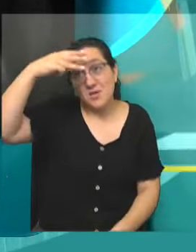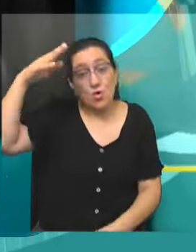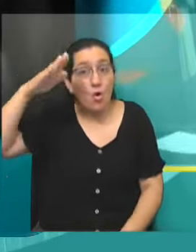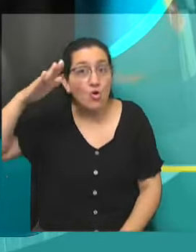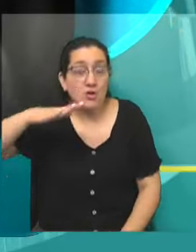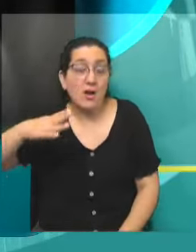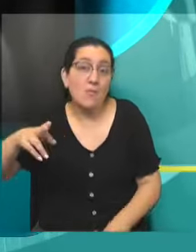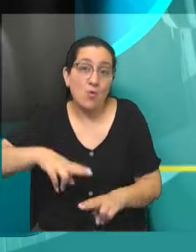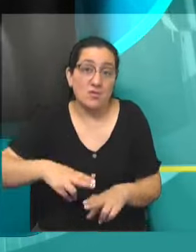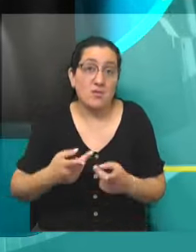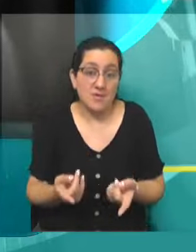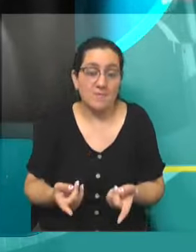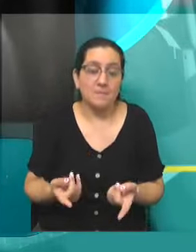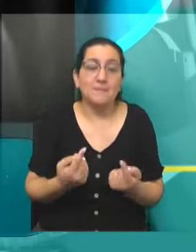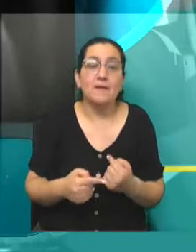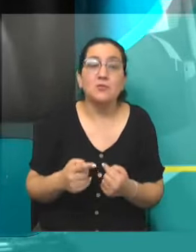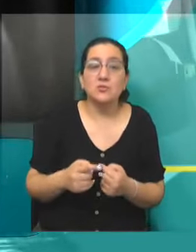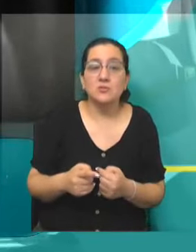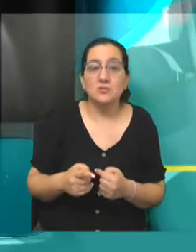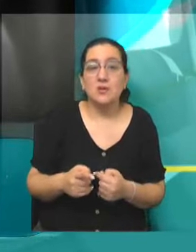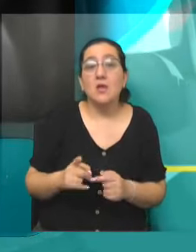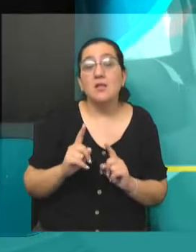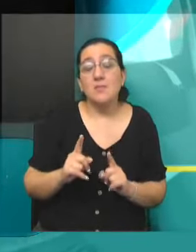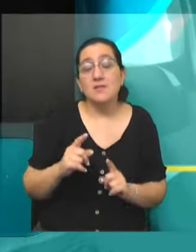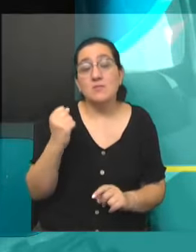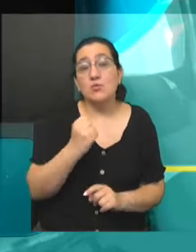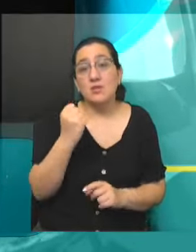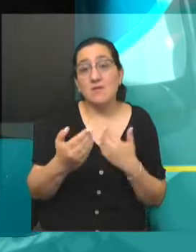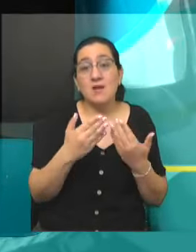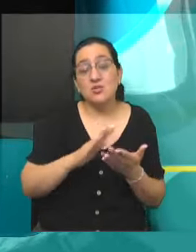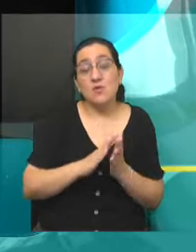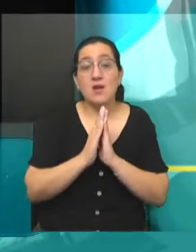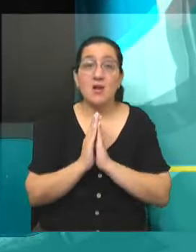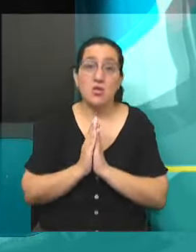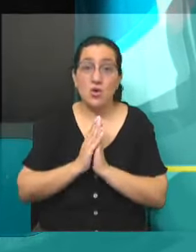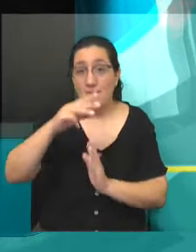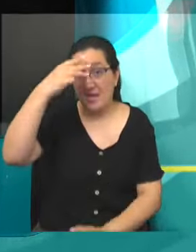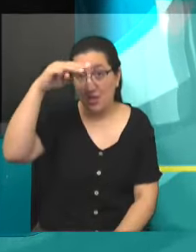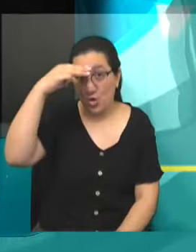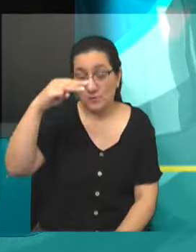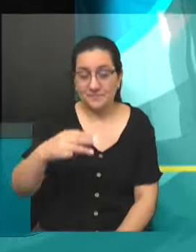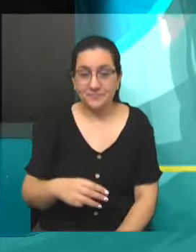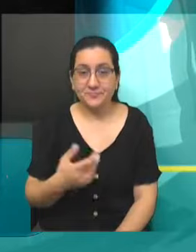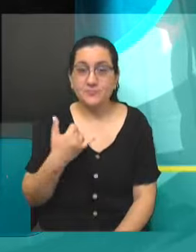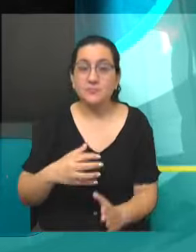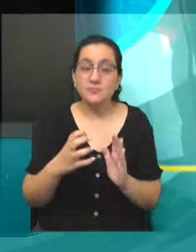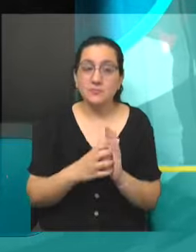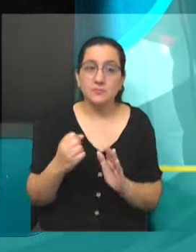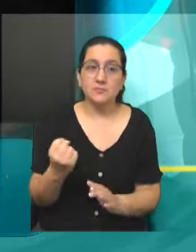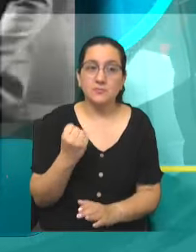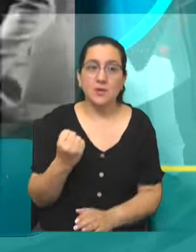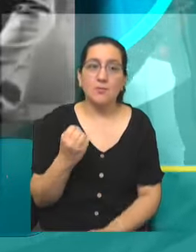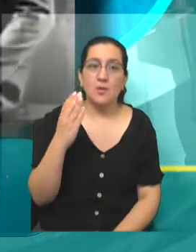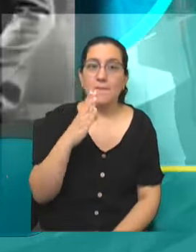las historias, y está atravesado por la religión, ¿no? Obviamente también en México. De hecho, y tiene un simbolismo muy grande, ¿no? Porque bueno,